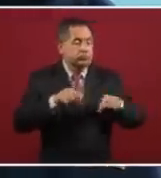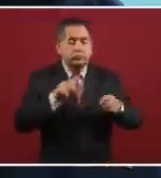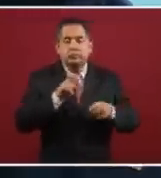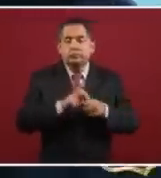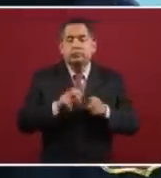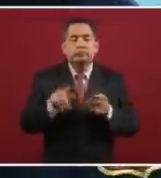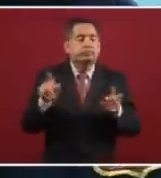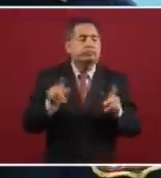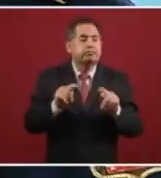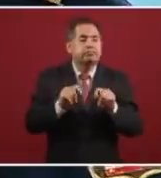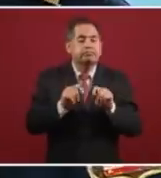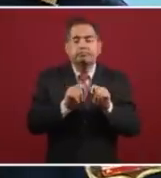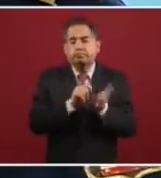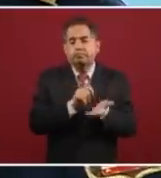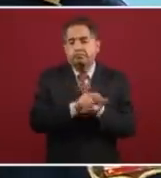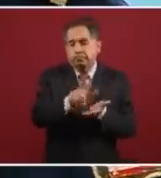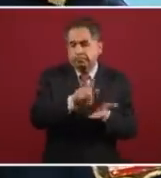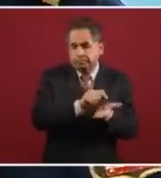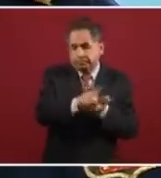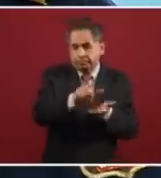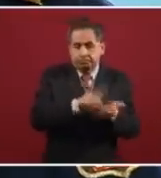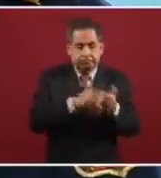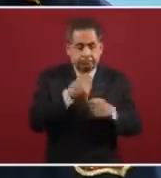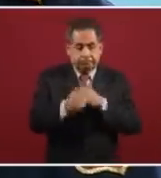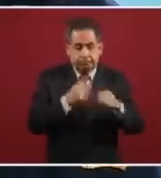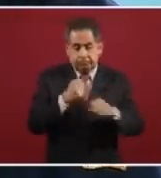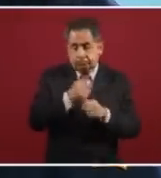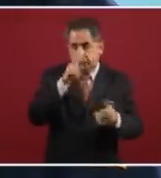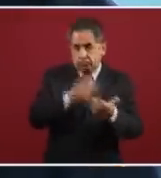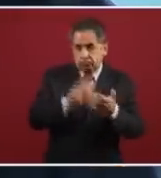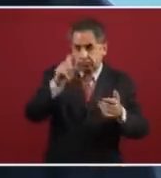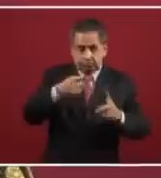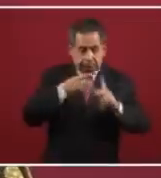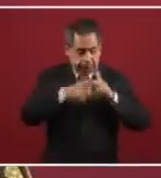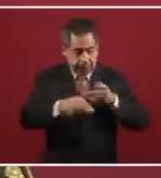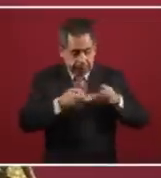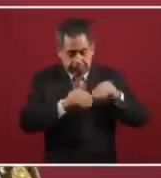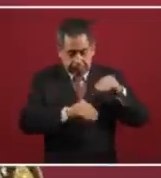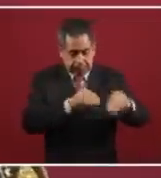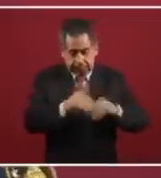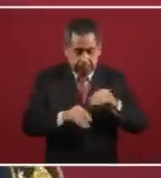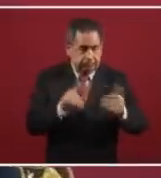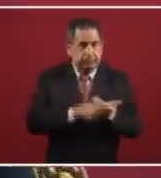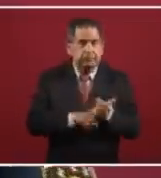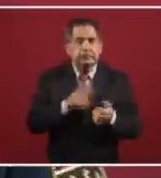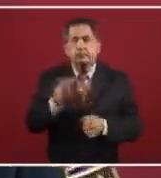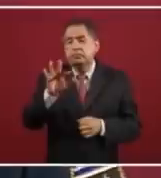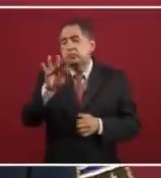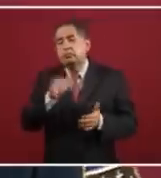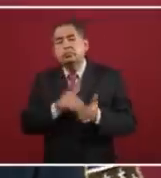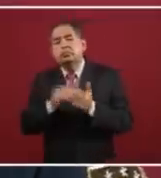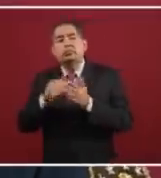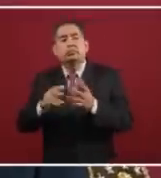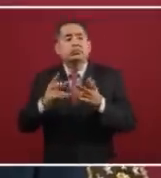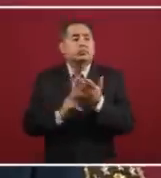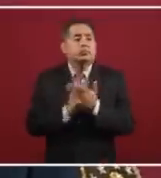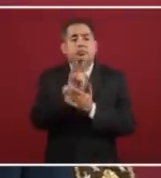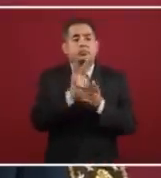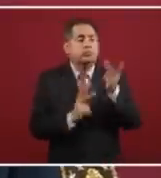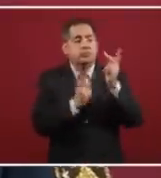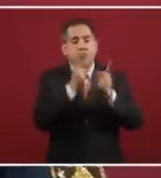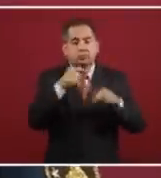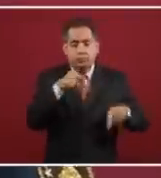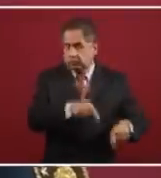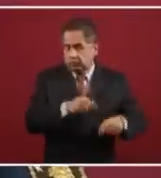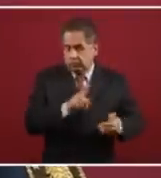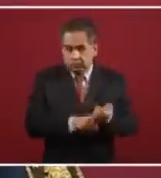donde a partir del 2020 va a funcionar y va a producir ese solo vivero 40 millones de plantas, siendo el